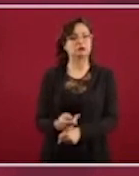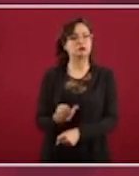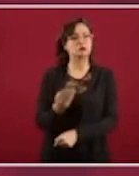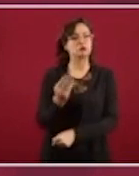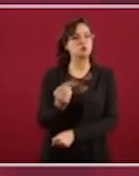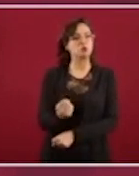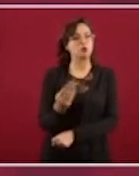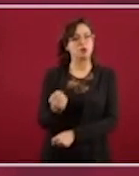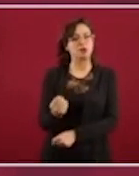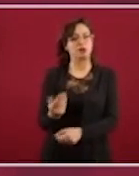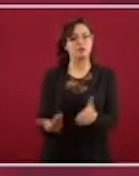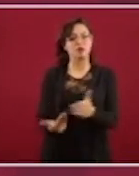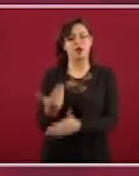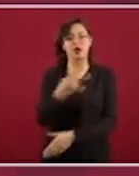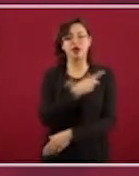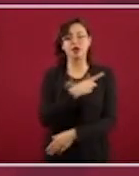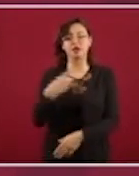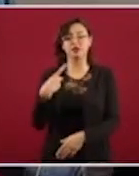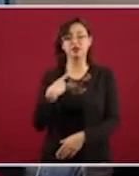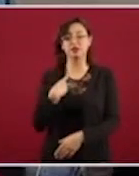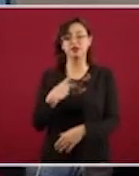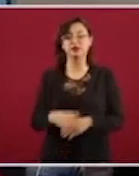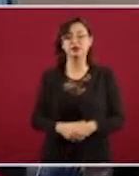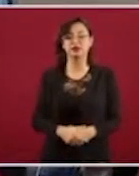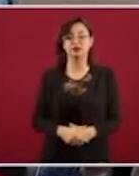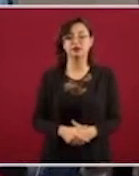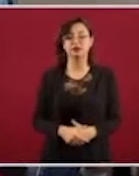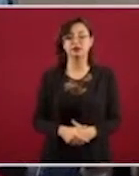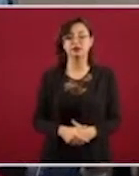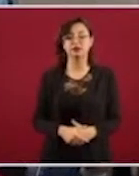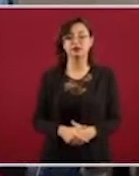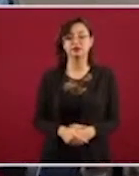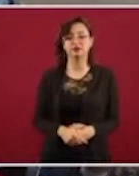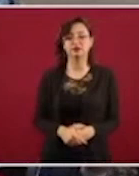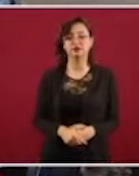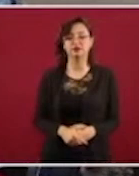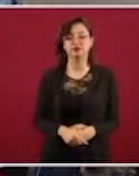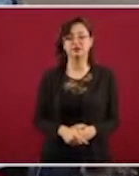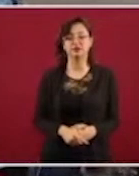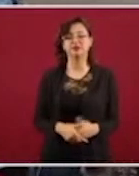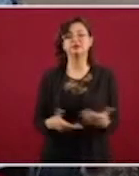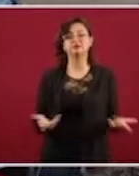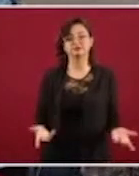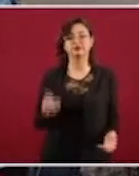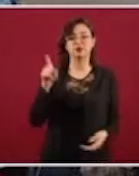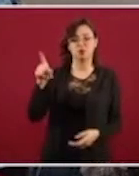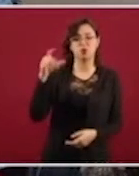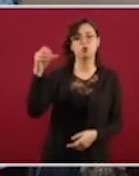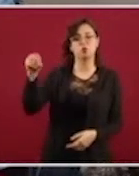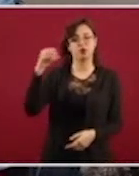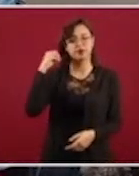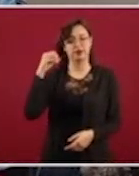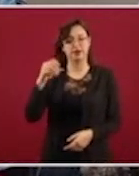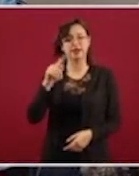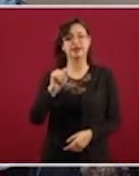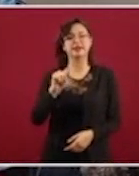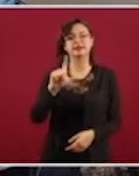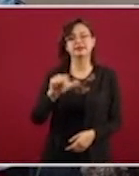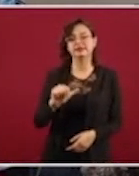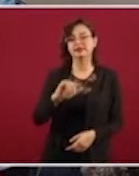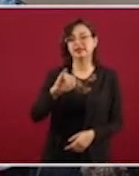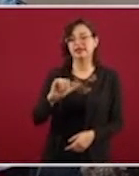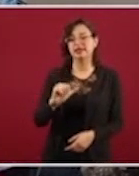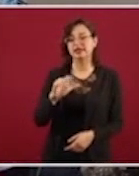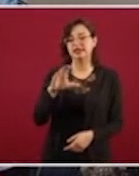9:05, tengo que estar en el aeropuerto. Aprovechar para decir que voy a Tlaxiaco, repetir que no